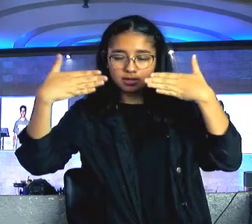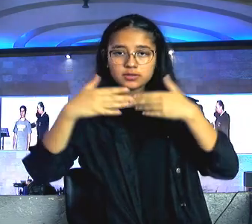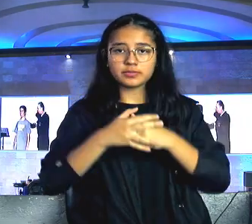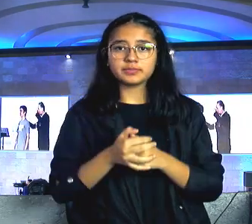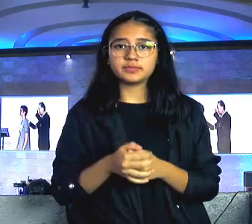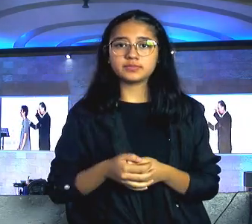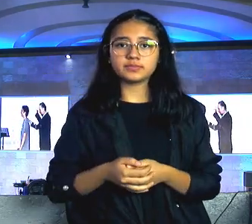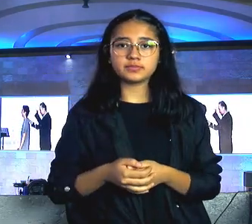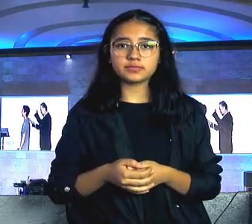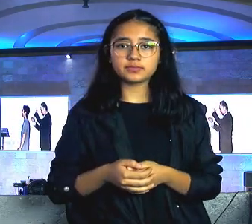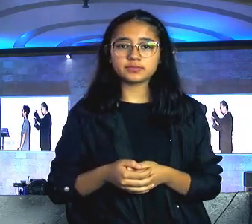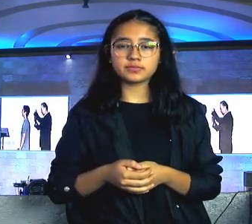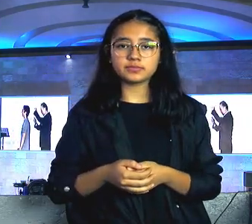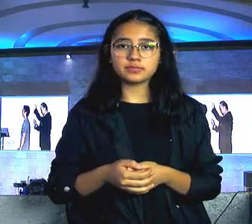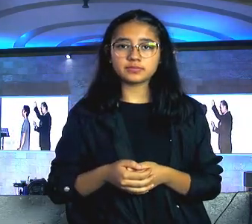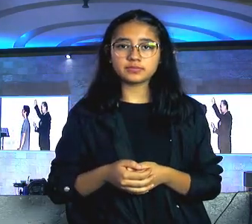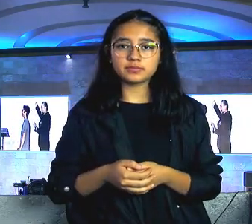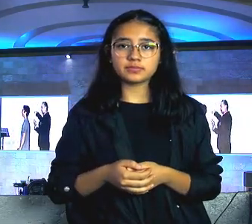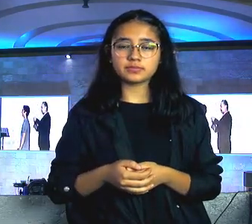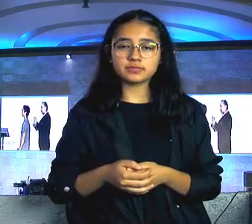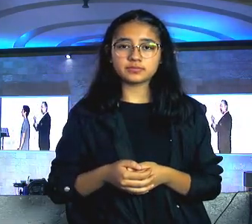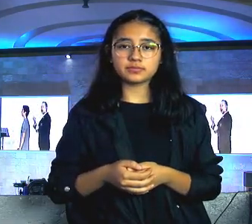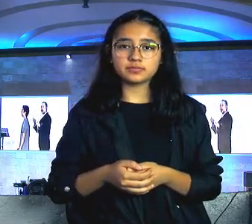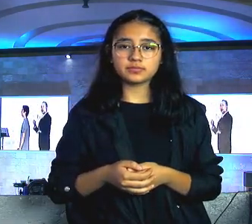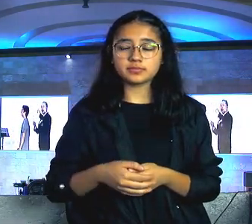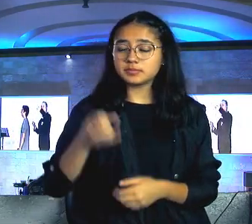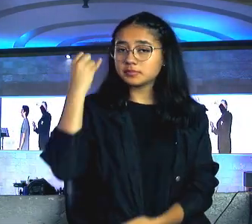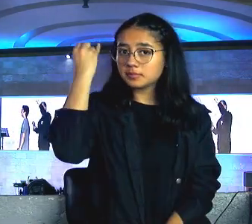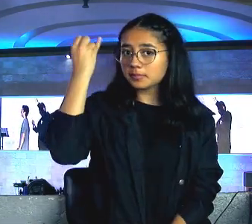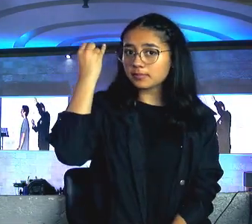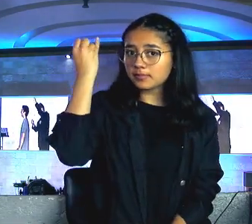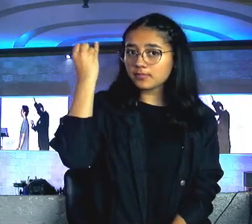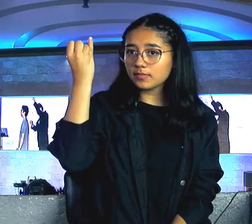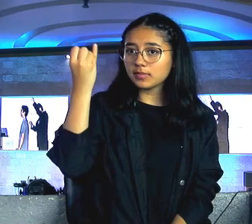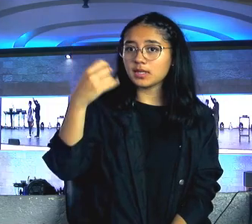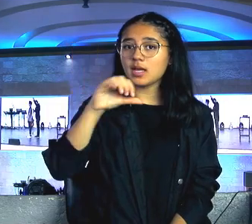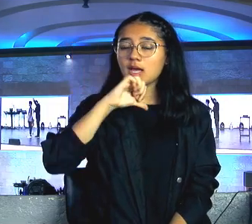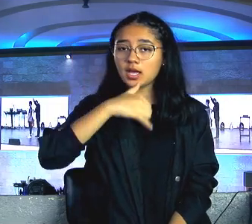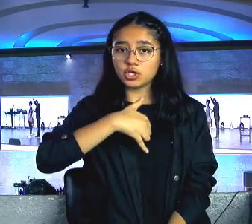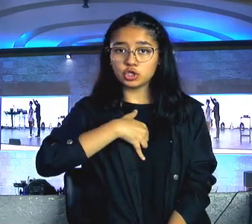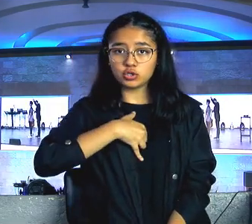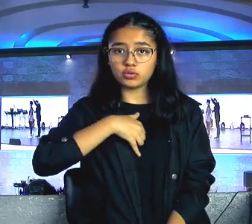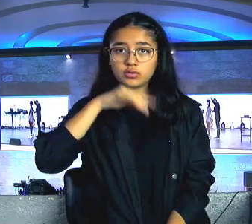favor, de perfil. Ándale. Imagínate que yo soy Zorobabel.